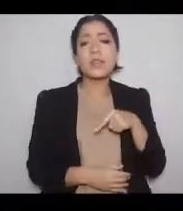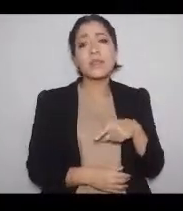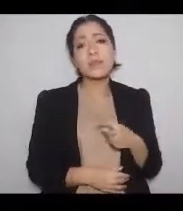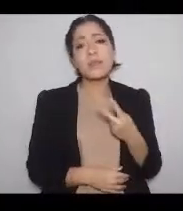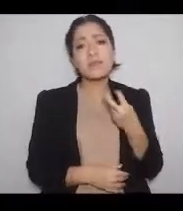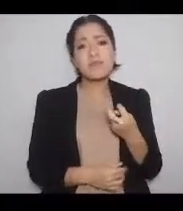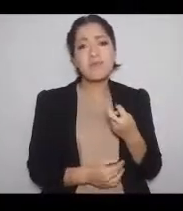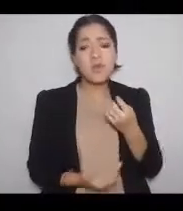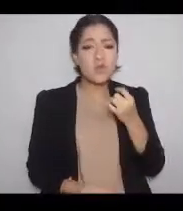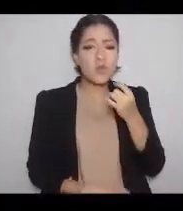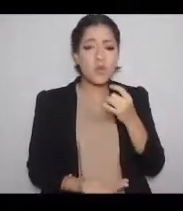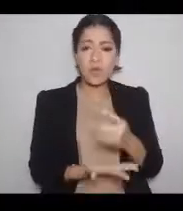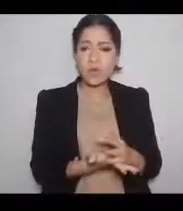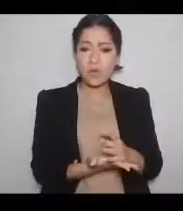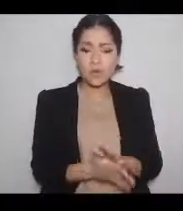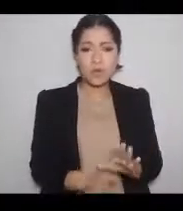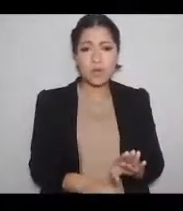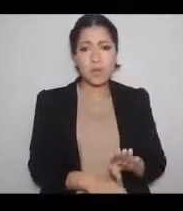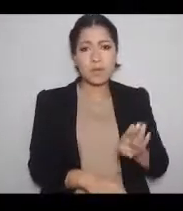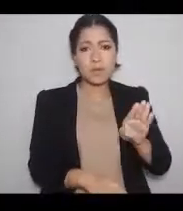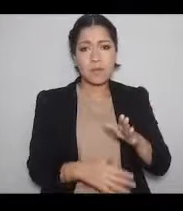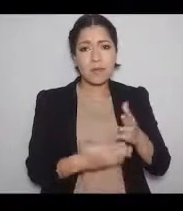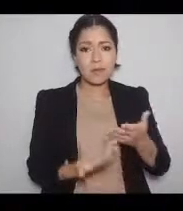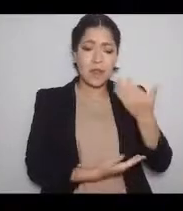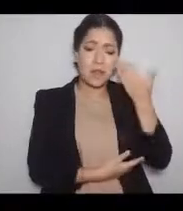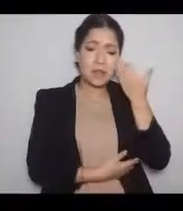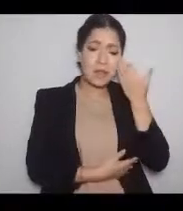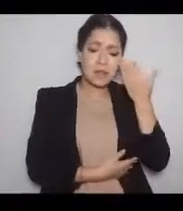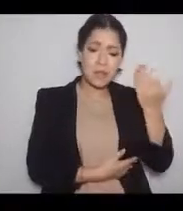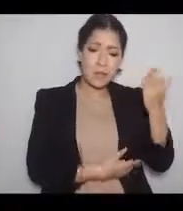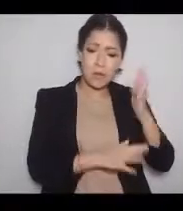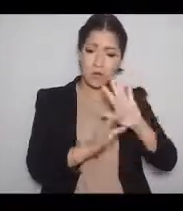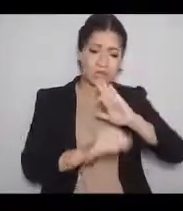Nadie que diga frases tan complicadas puede estar muriéndose.